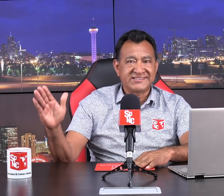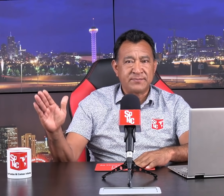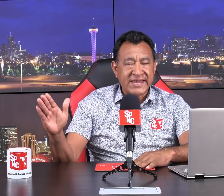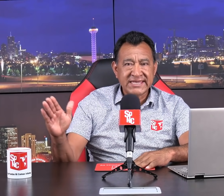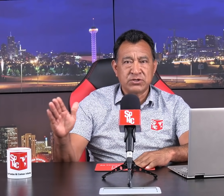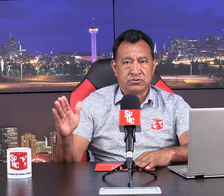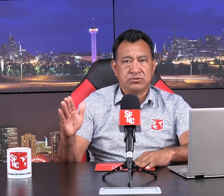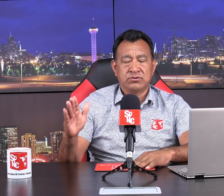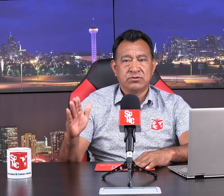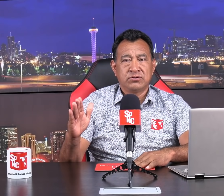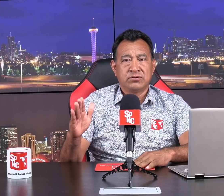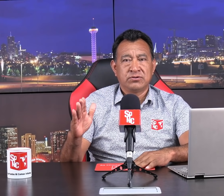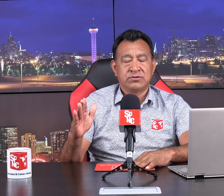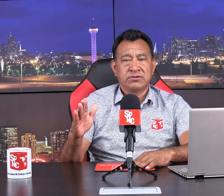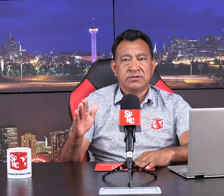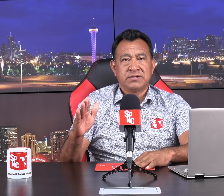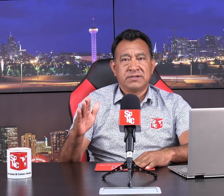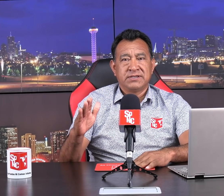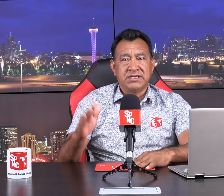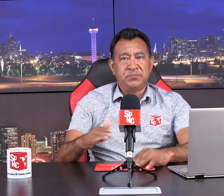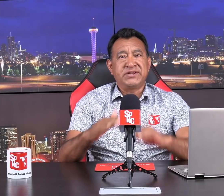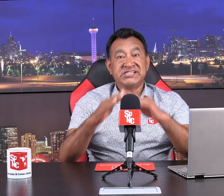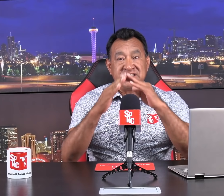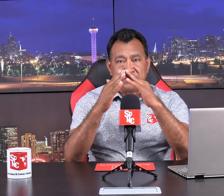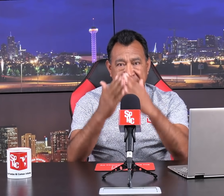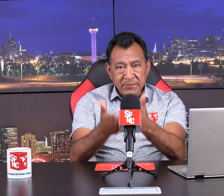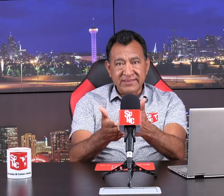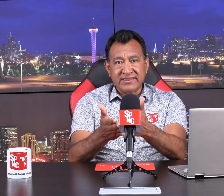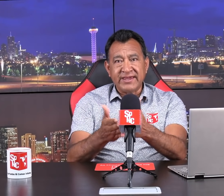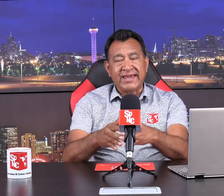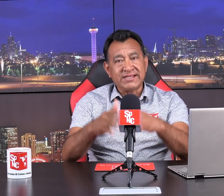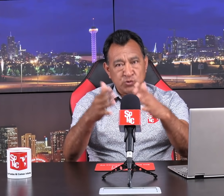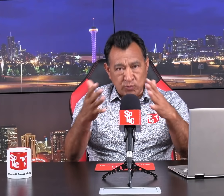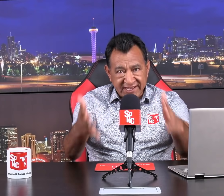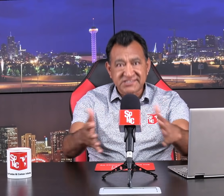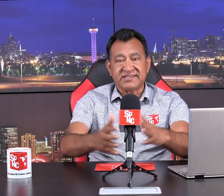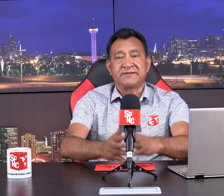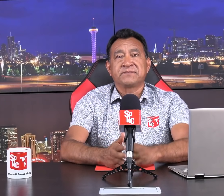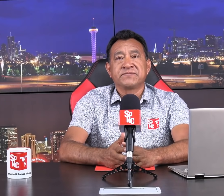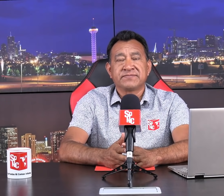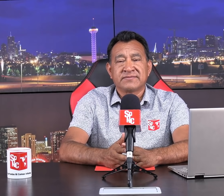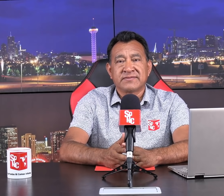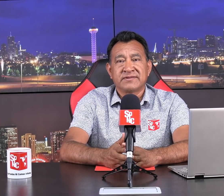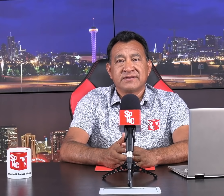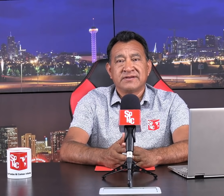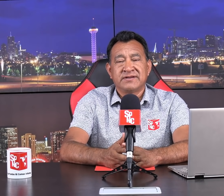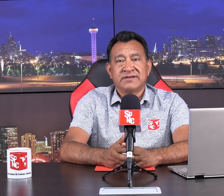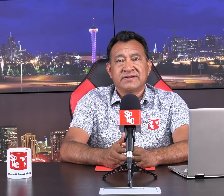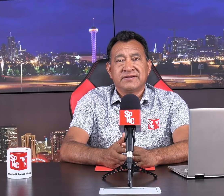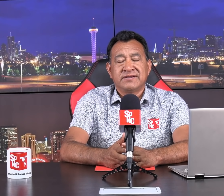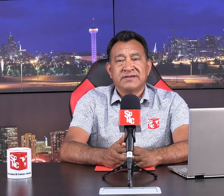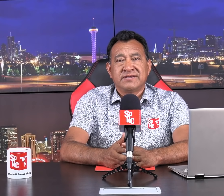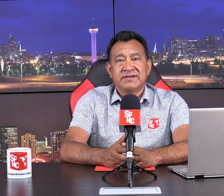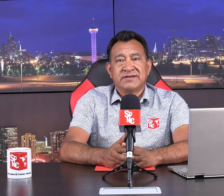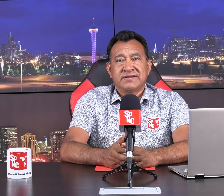los lugares de México y principalmente el sureste.